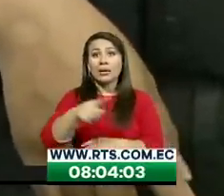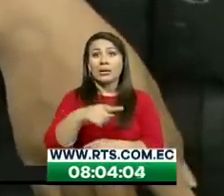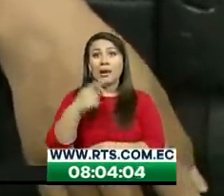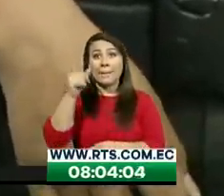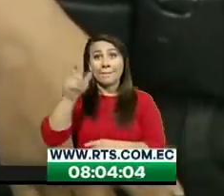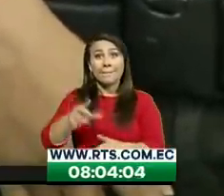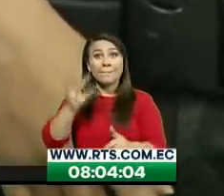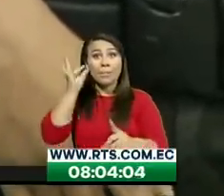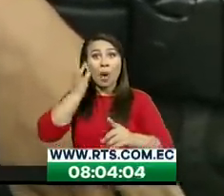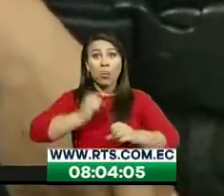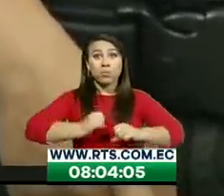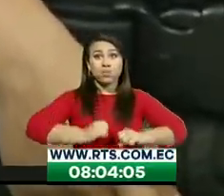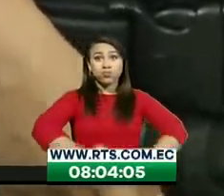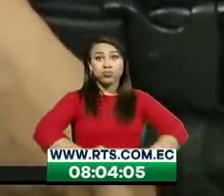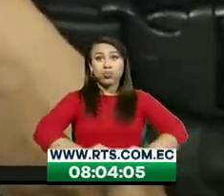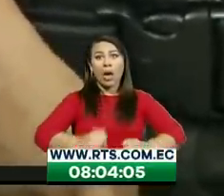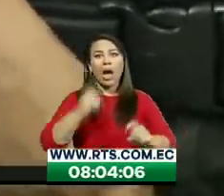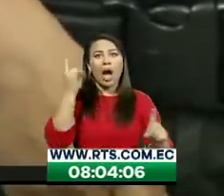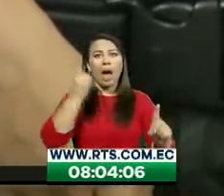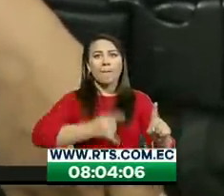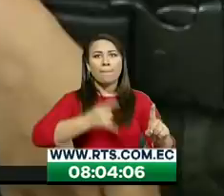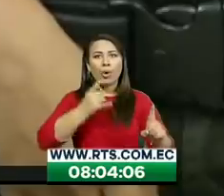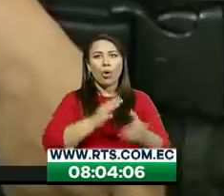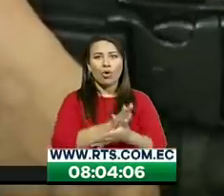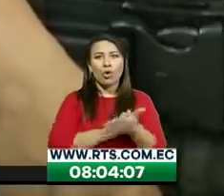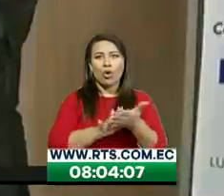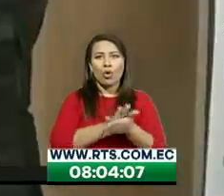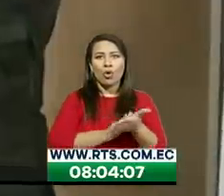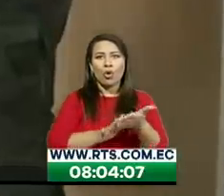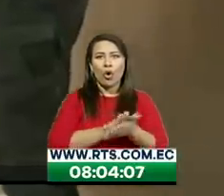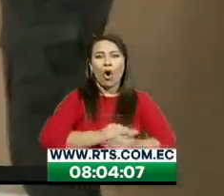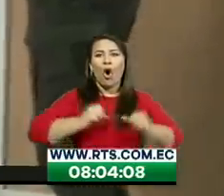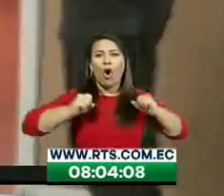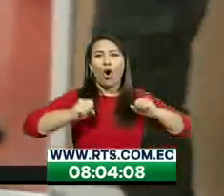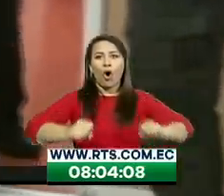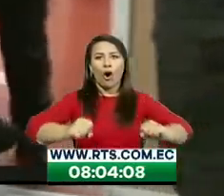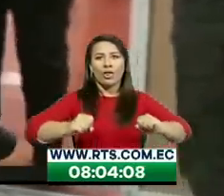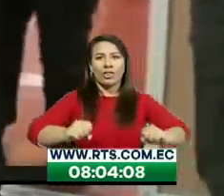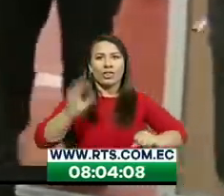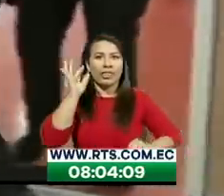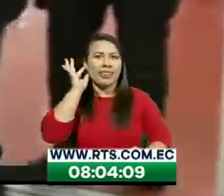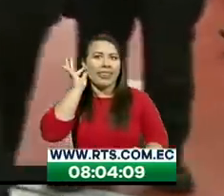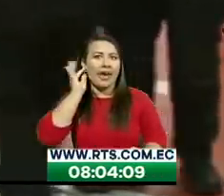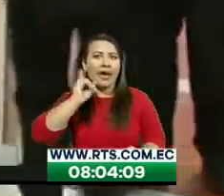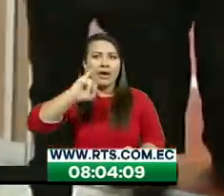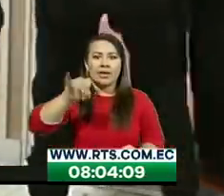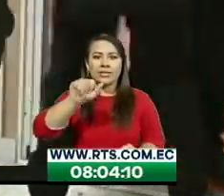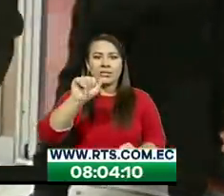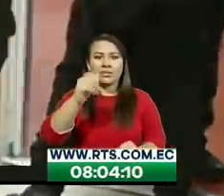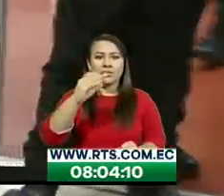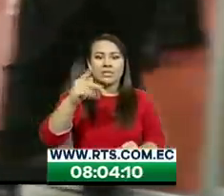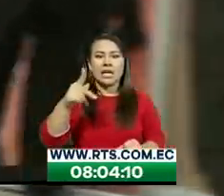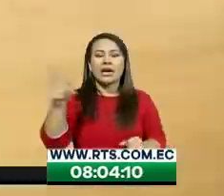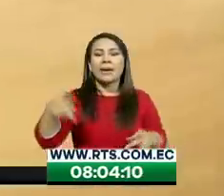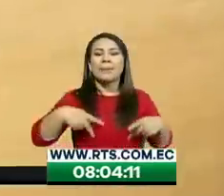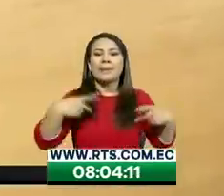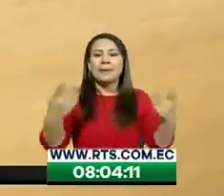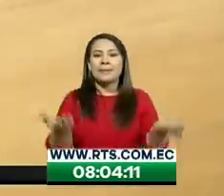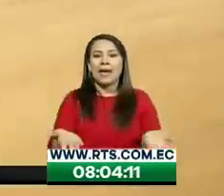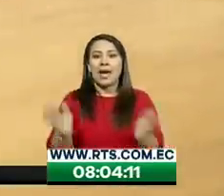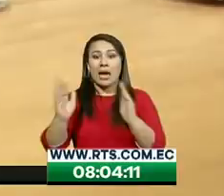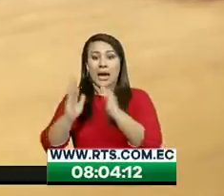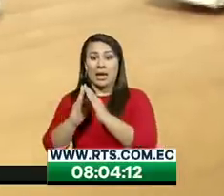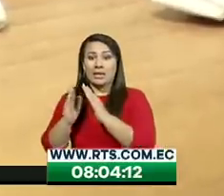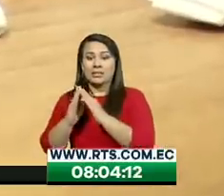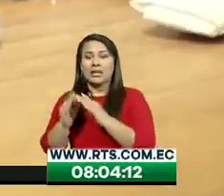sospechosa, conocida en el bajo mundo como la gorda Jack, vive en la cooperativa San Felipe, pero se trasladaba